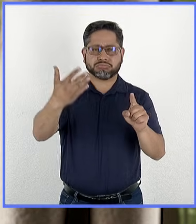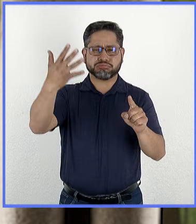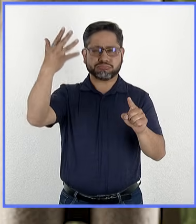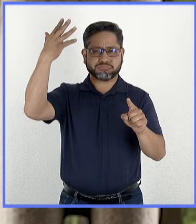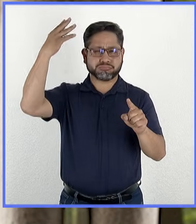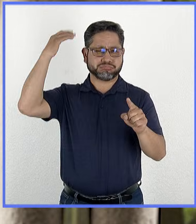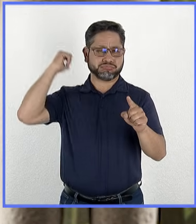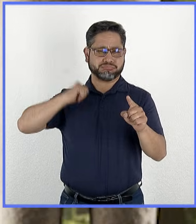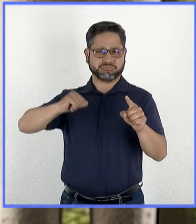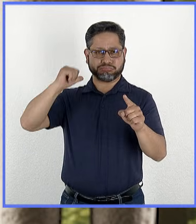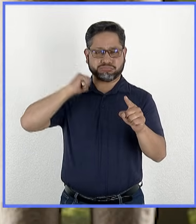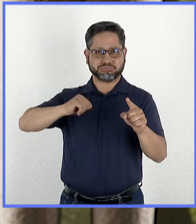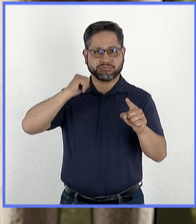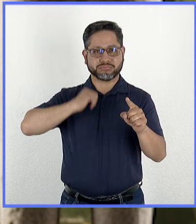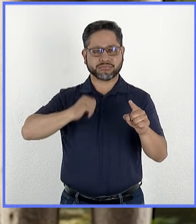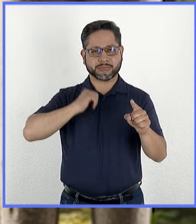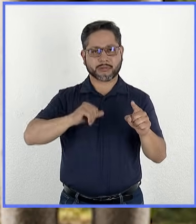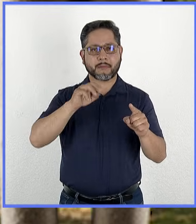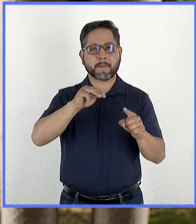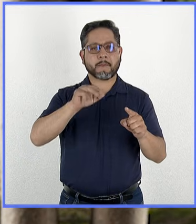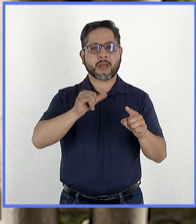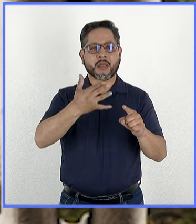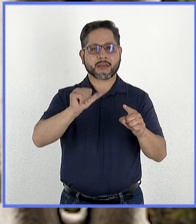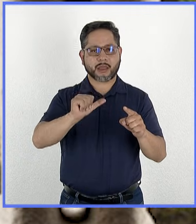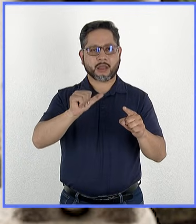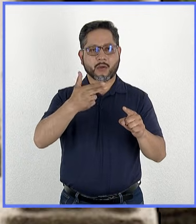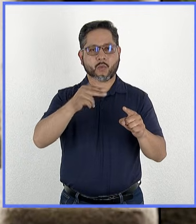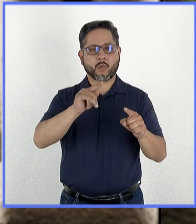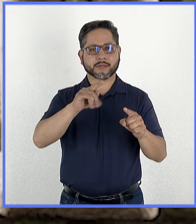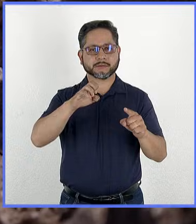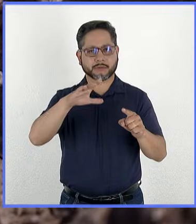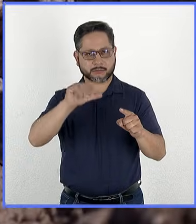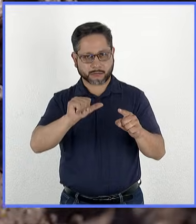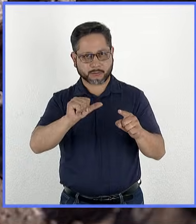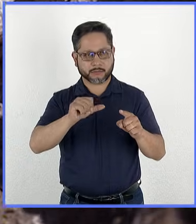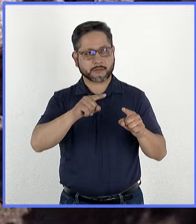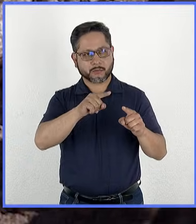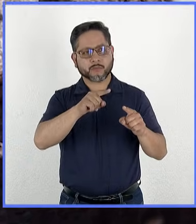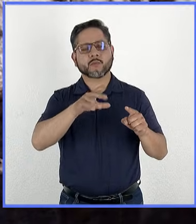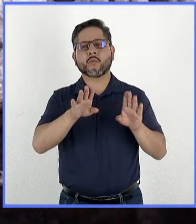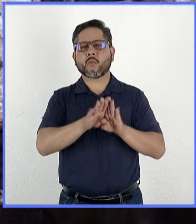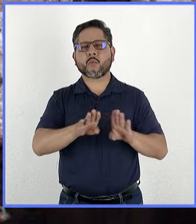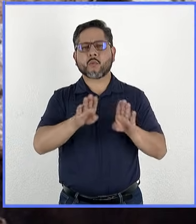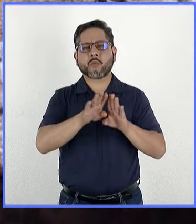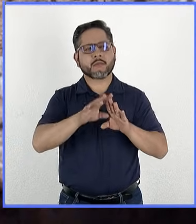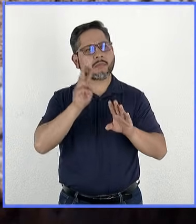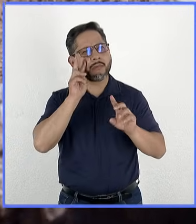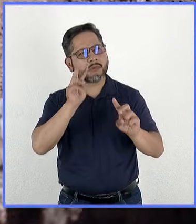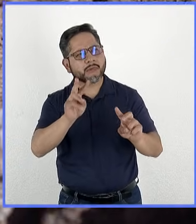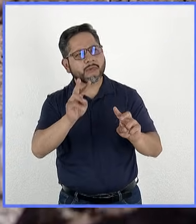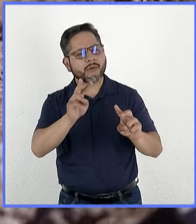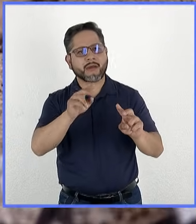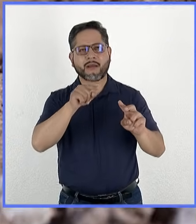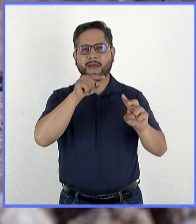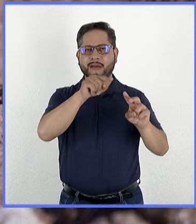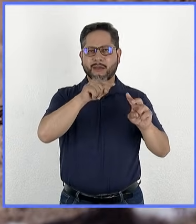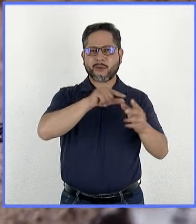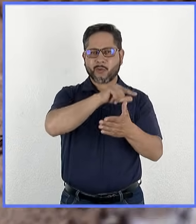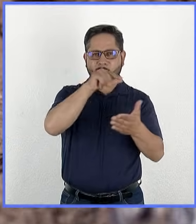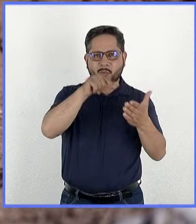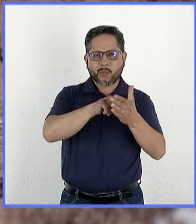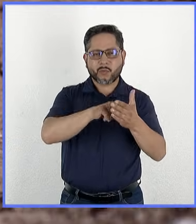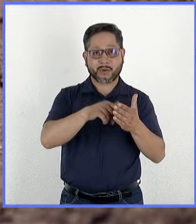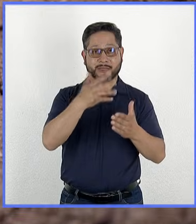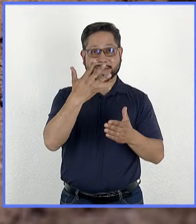región, los mayas huastecos. En esta región se han encontrado varias estructuras donde destacan un basamento principal de